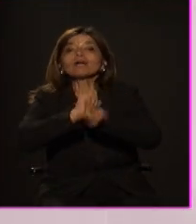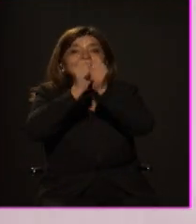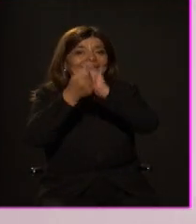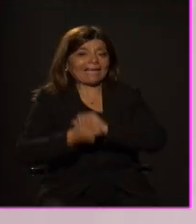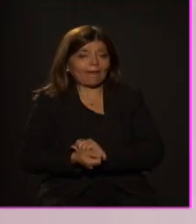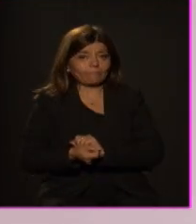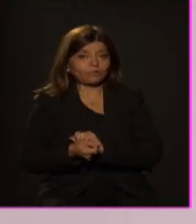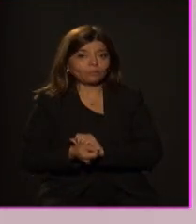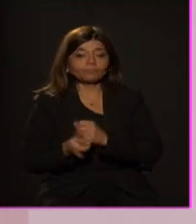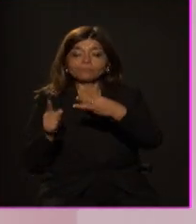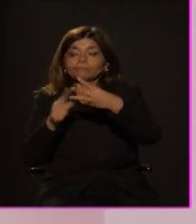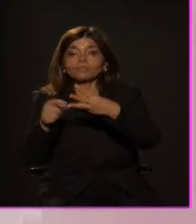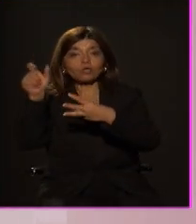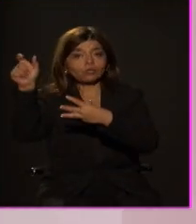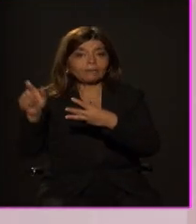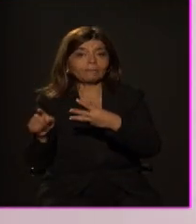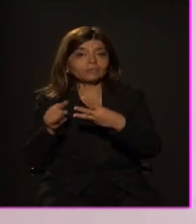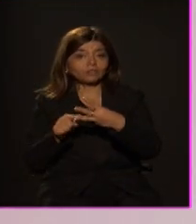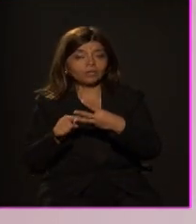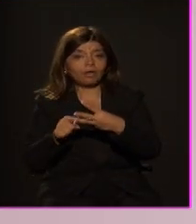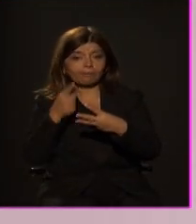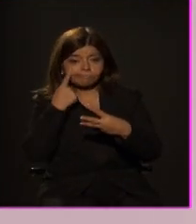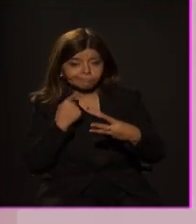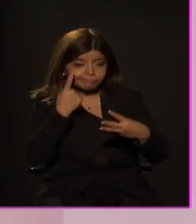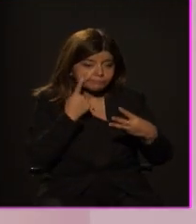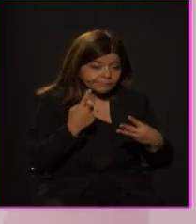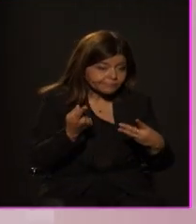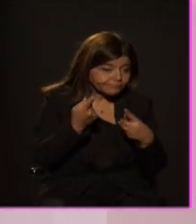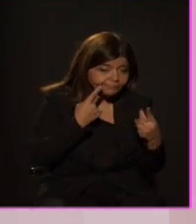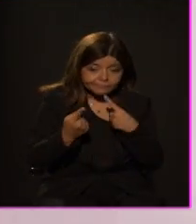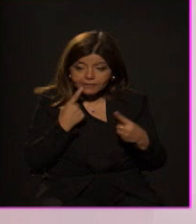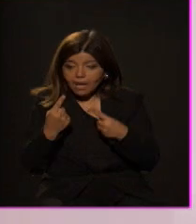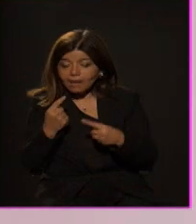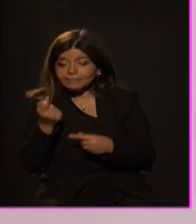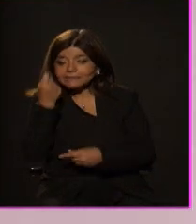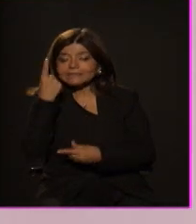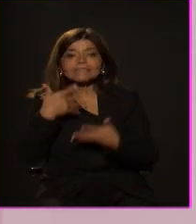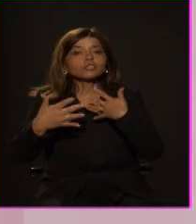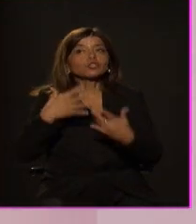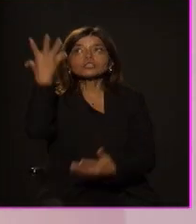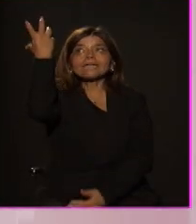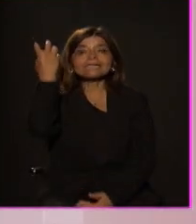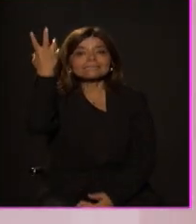Penzias y Wilson, básicamente hicieron todas las pruebas posibles para entender de dónde venía esta señal.